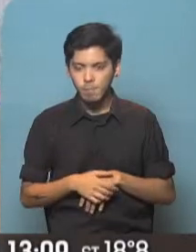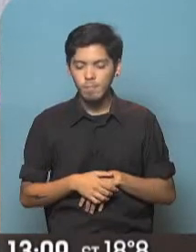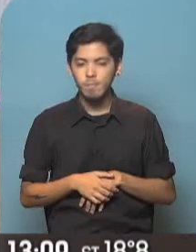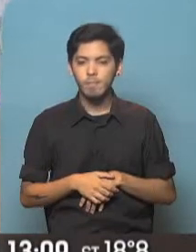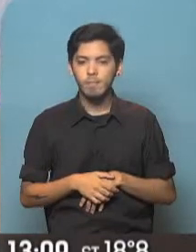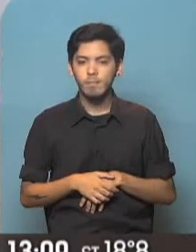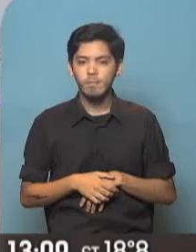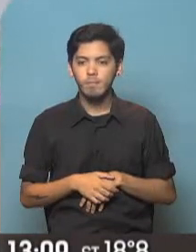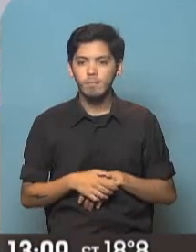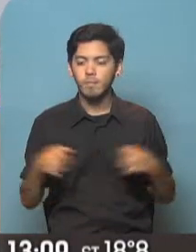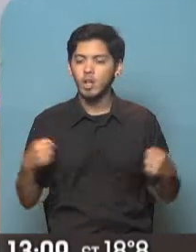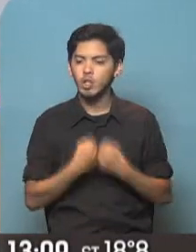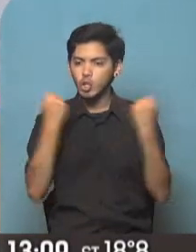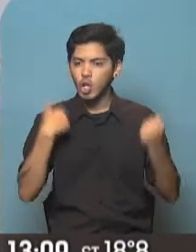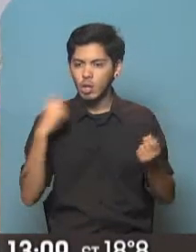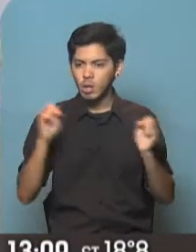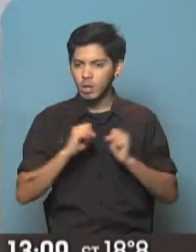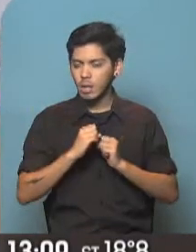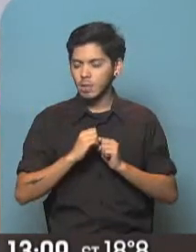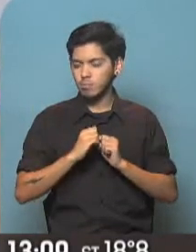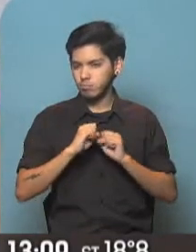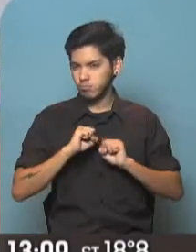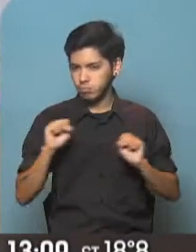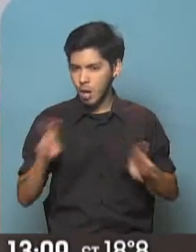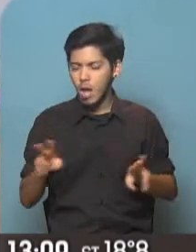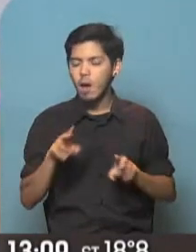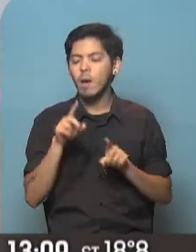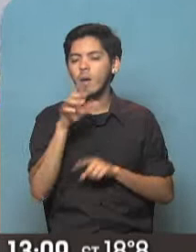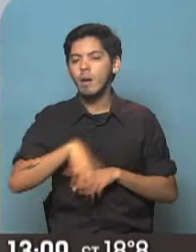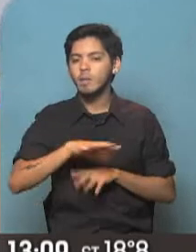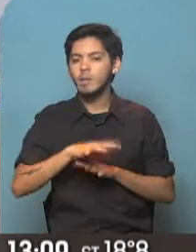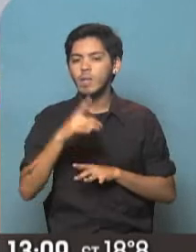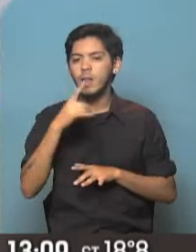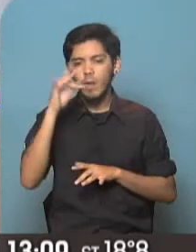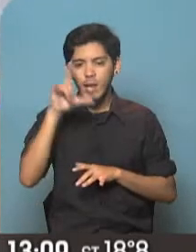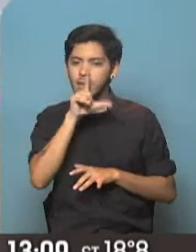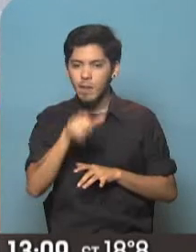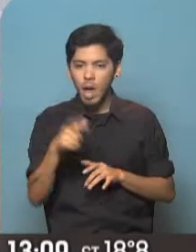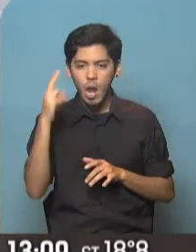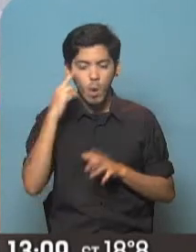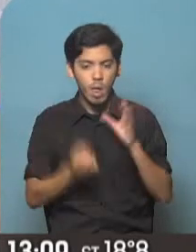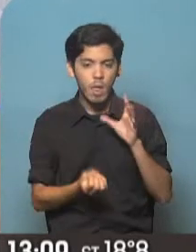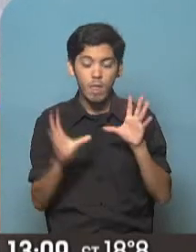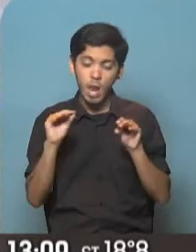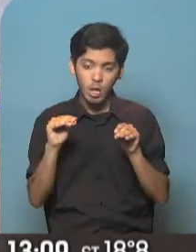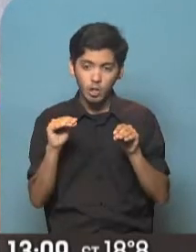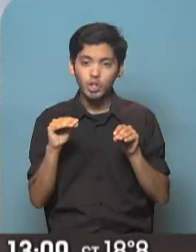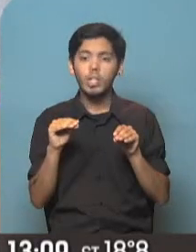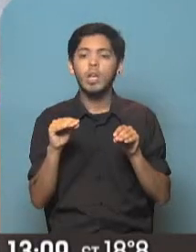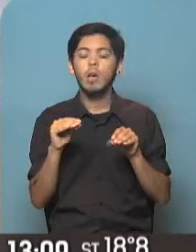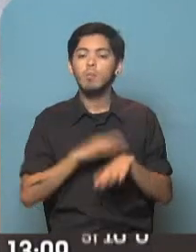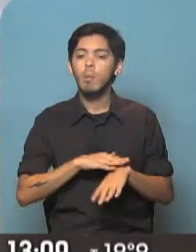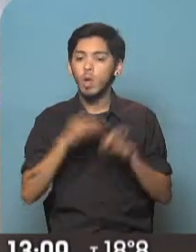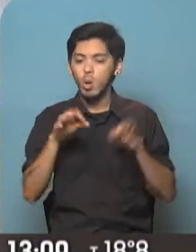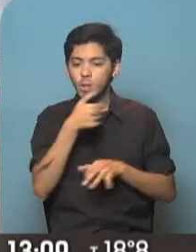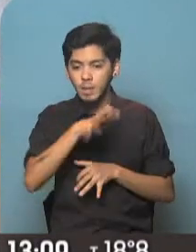otro tema choque y tragedia en el delta sucedió el viernes alrededor de las nueve de la noche un momento donde en el